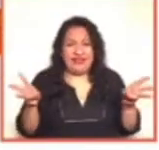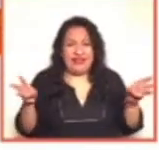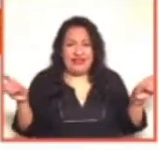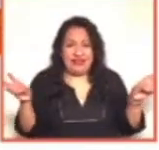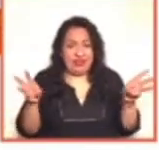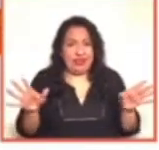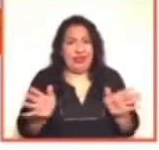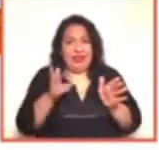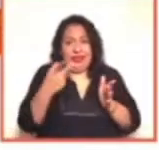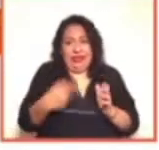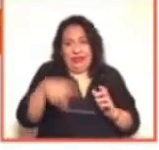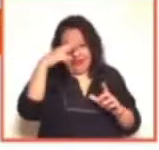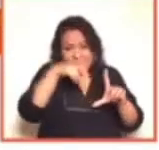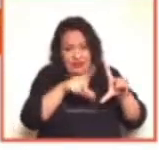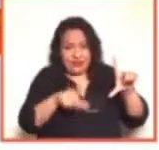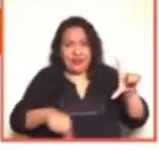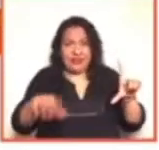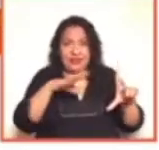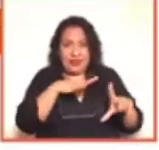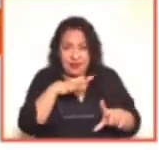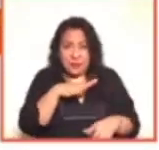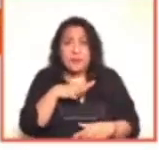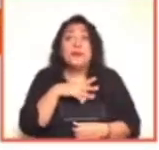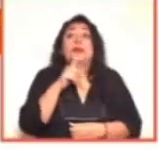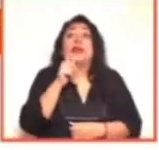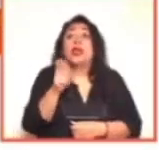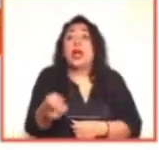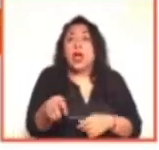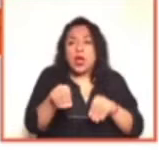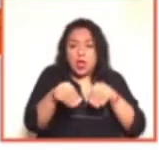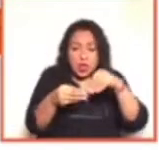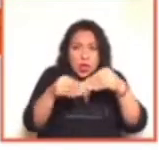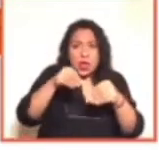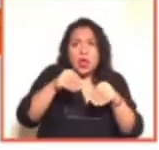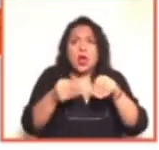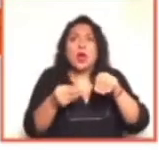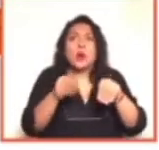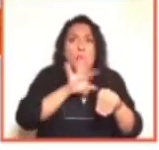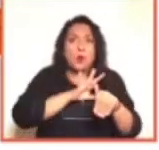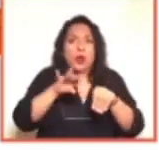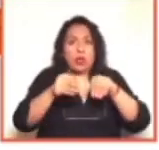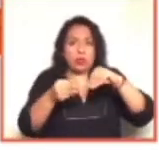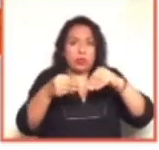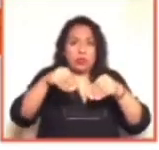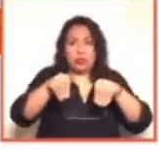país. Entonces, este tiene un mecanismo que puede mover las branquias.